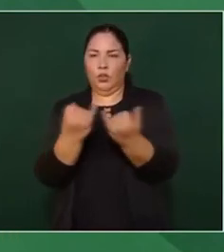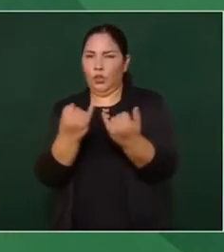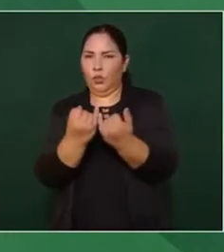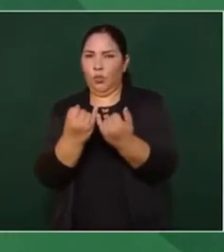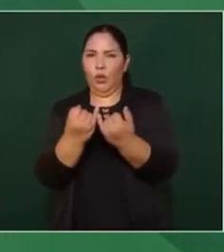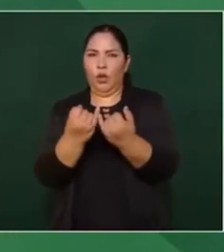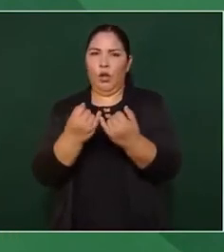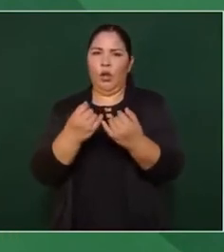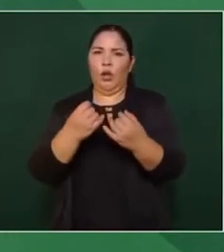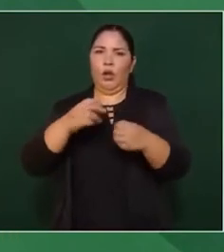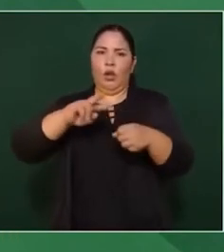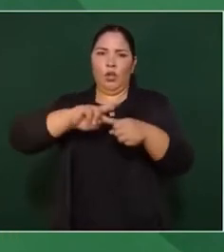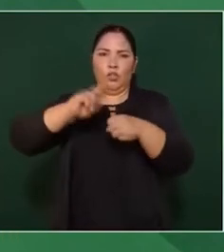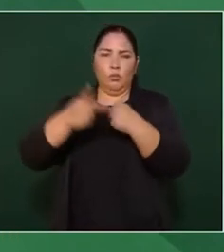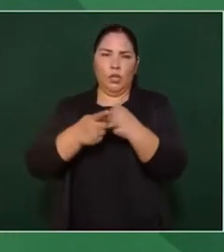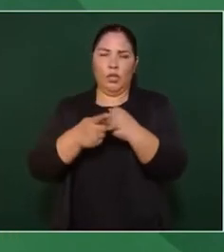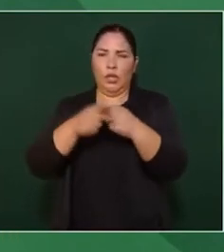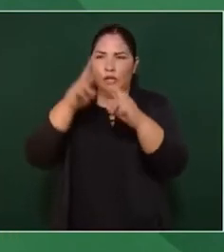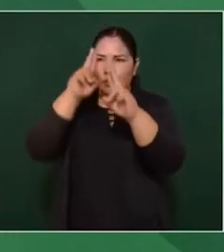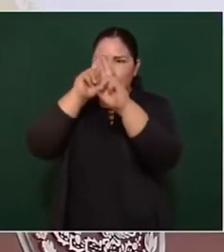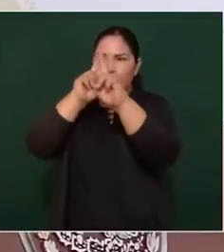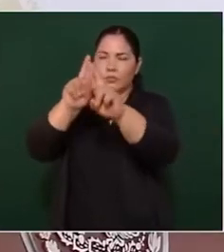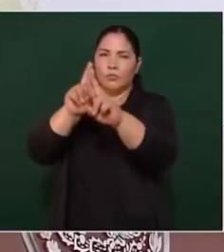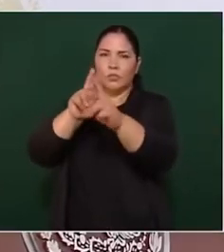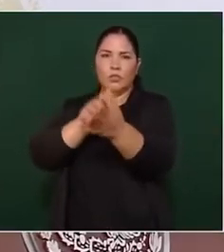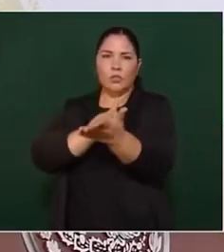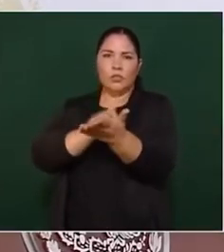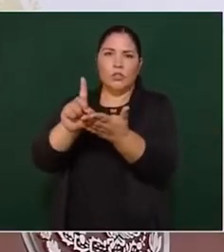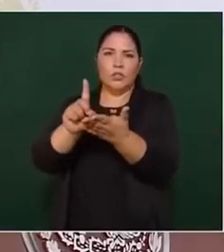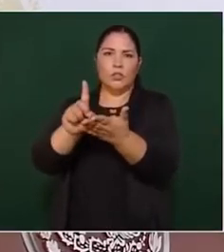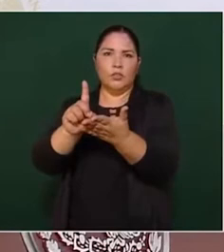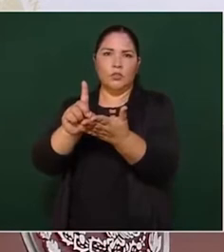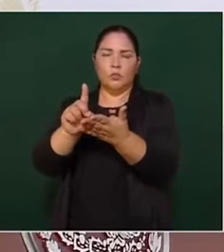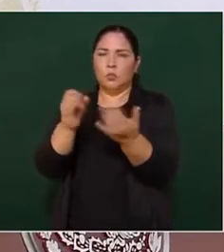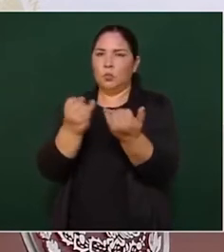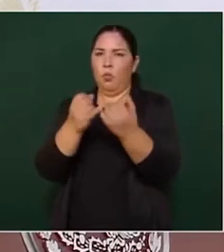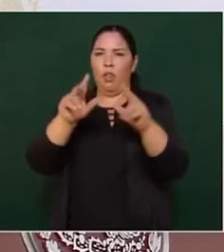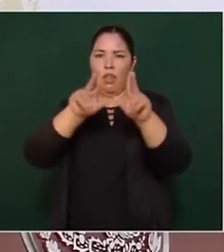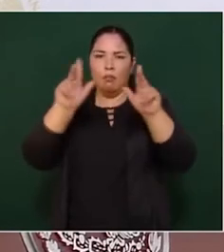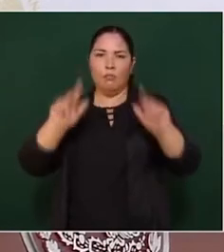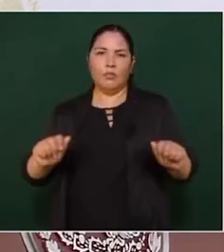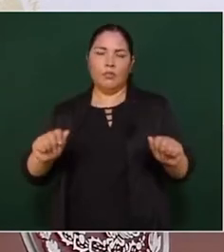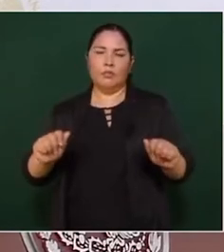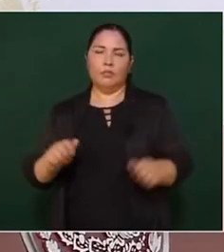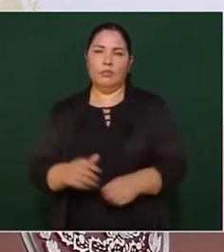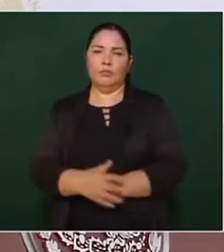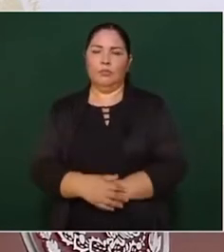el respeto al derecho ajeno es la paz.